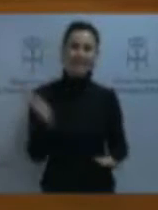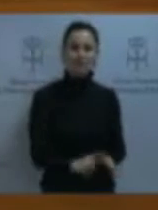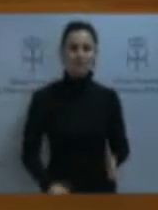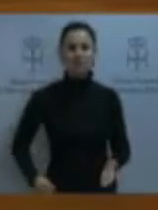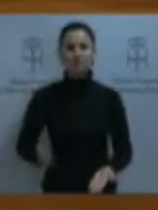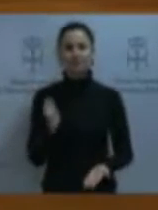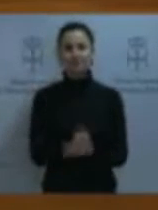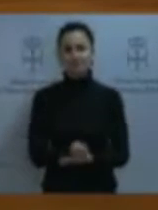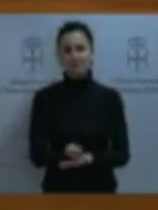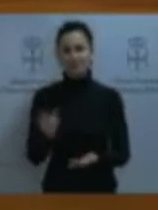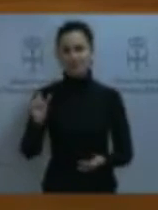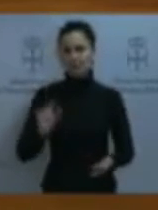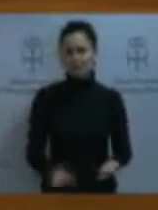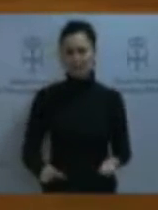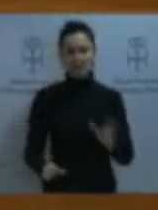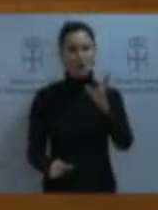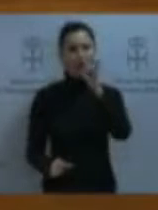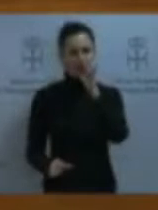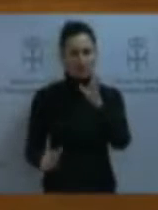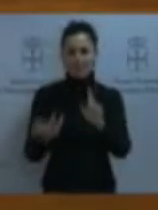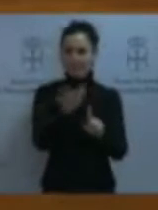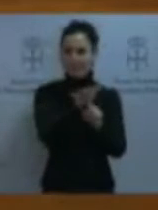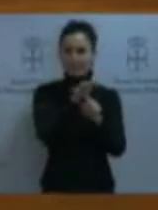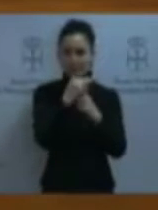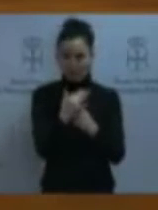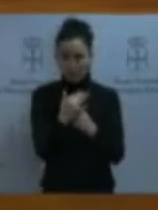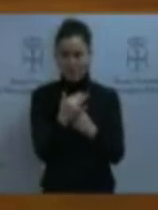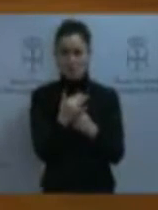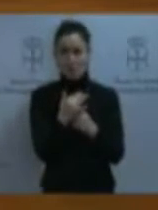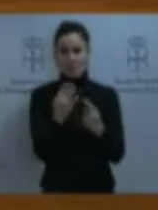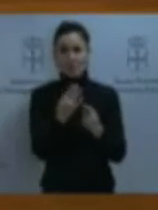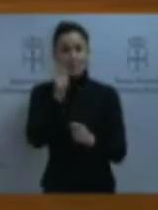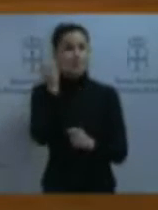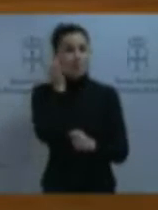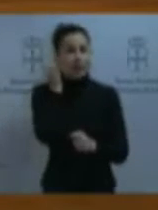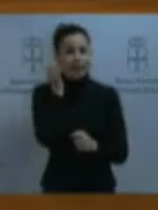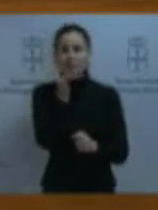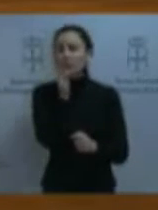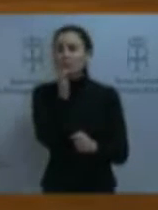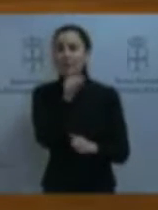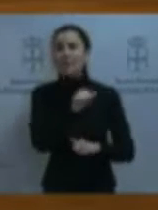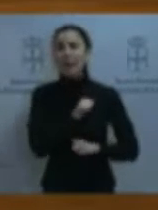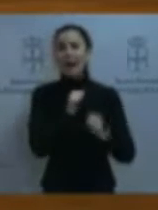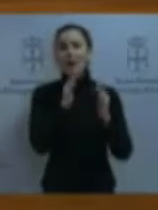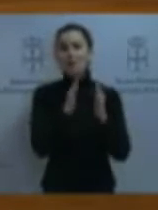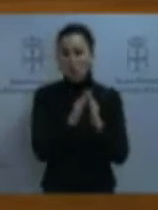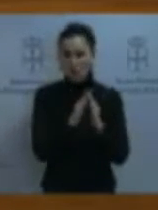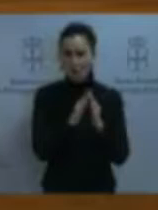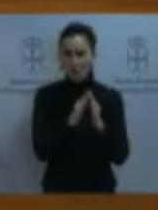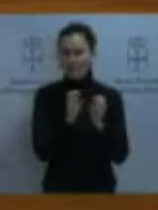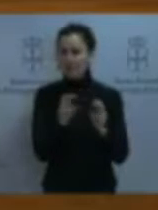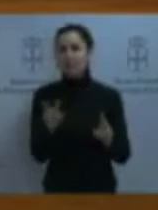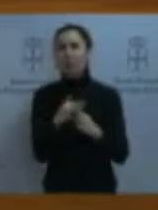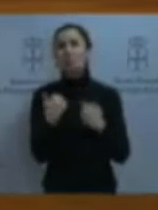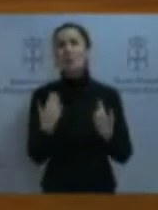Estas trabajadoras, como digo, siguen en sus casas, en el paro, con un agravante, y es que muchas de ellas